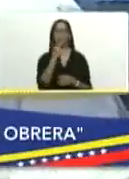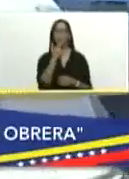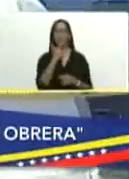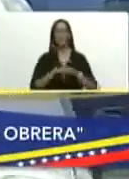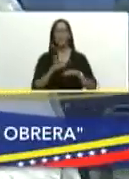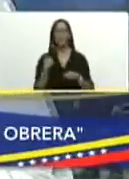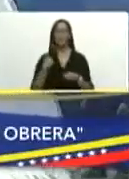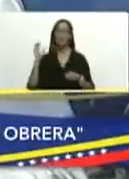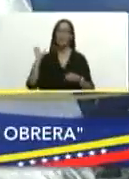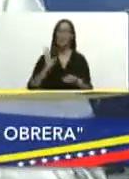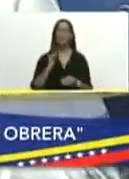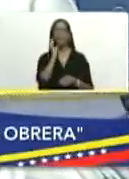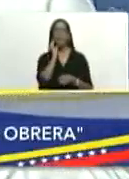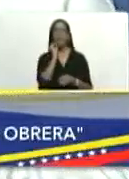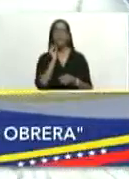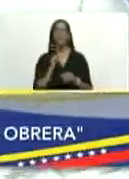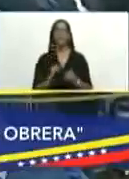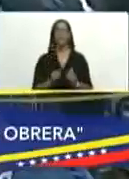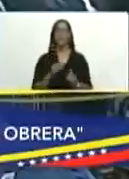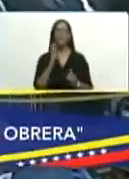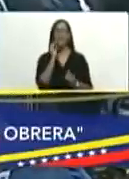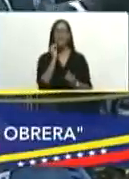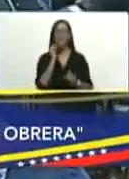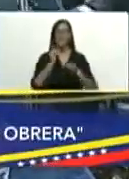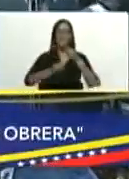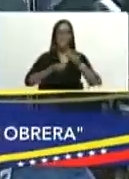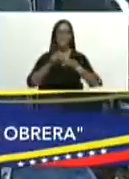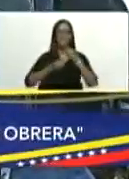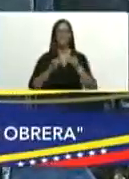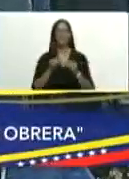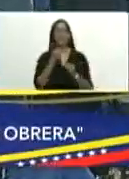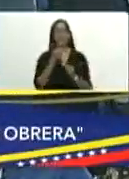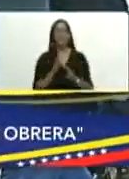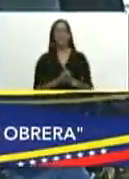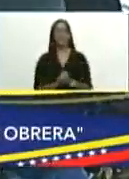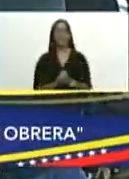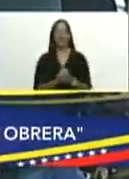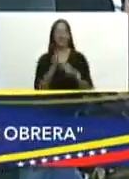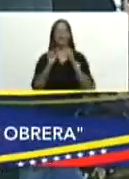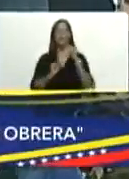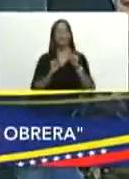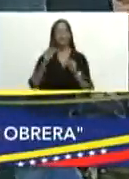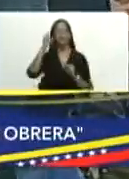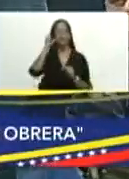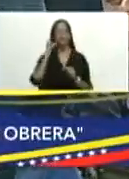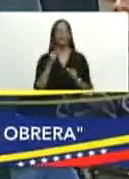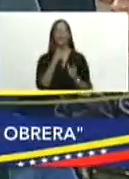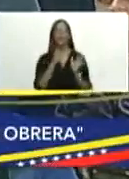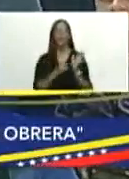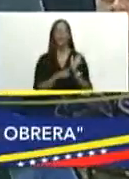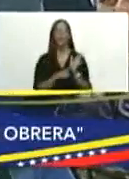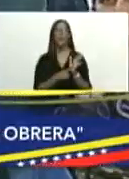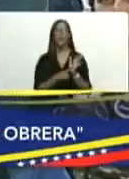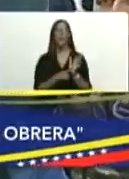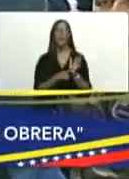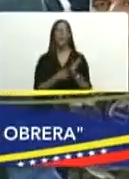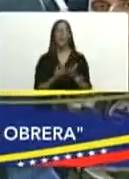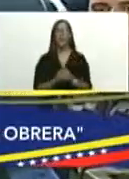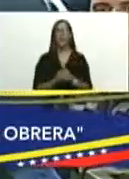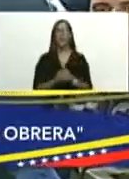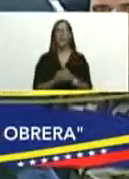yo vengo de esa experiencia de tercerización que bueno a pocos días de de cumplir esa la siembra